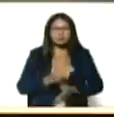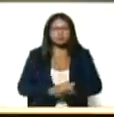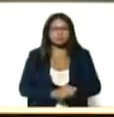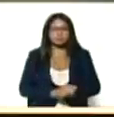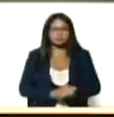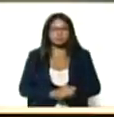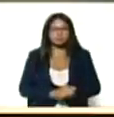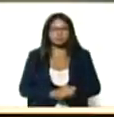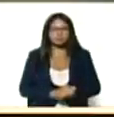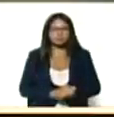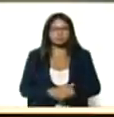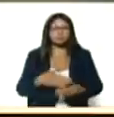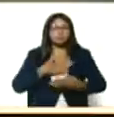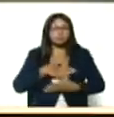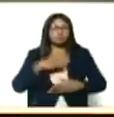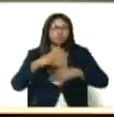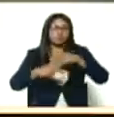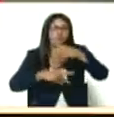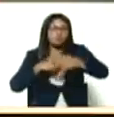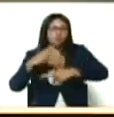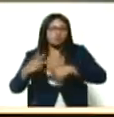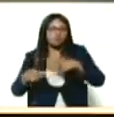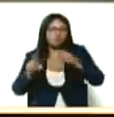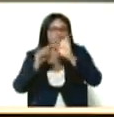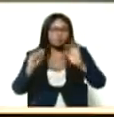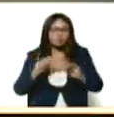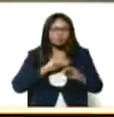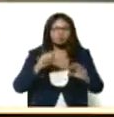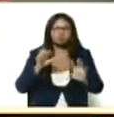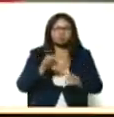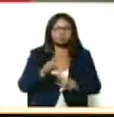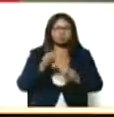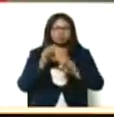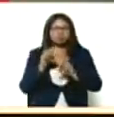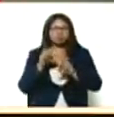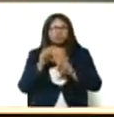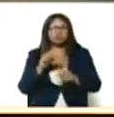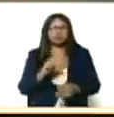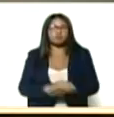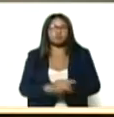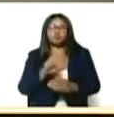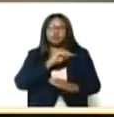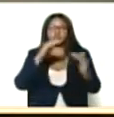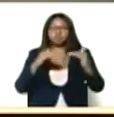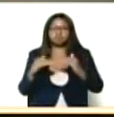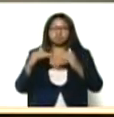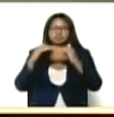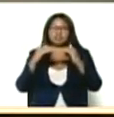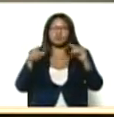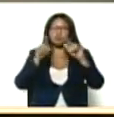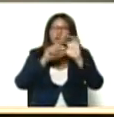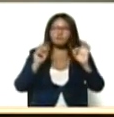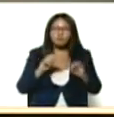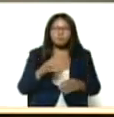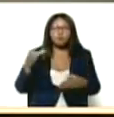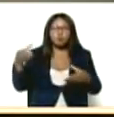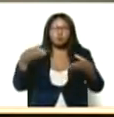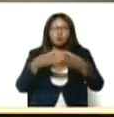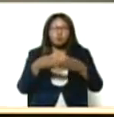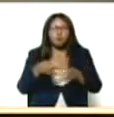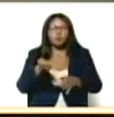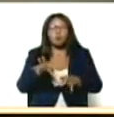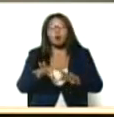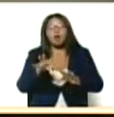Para la conducción del proceso, hemos designado por unanimidad una comisión